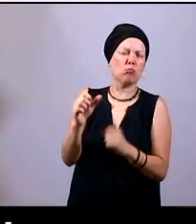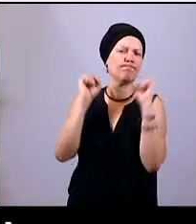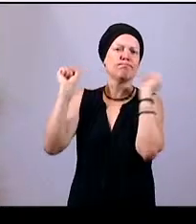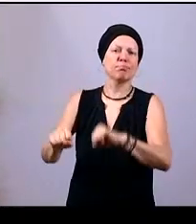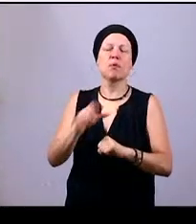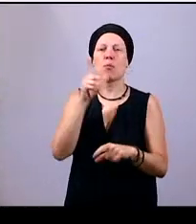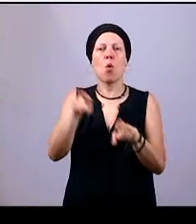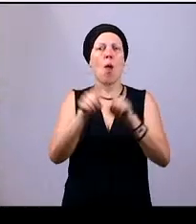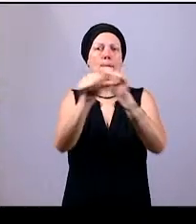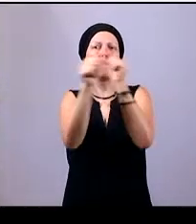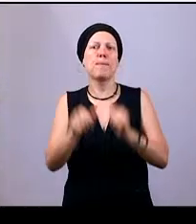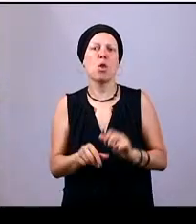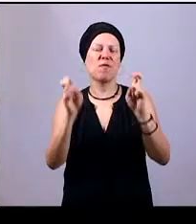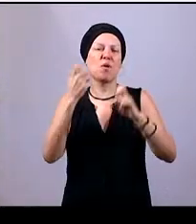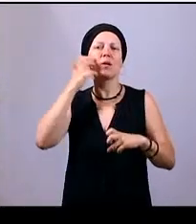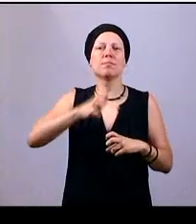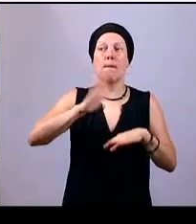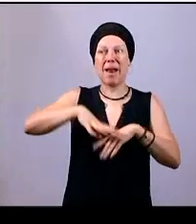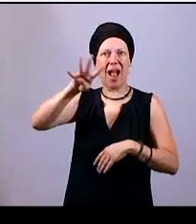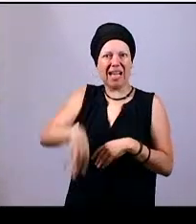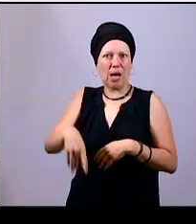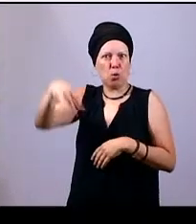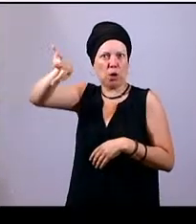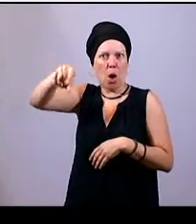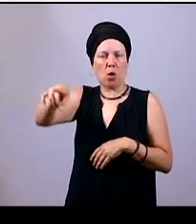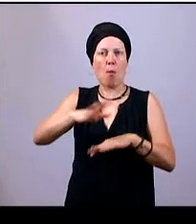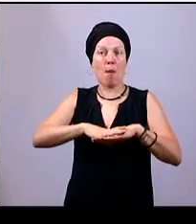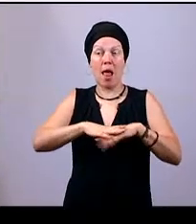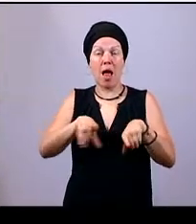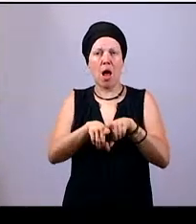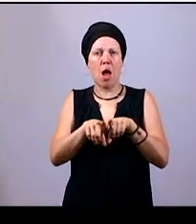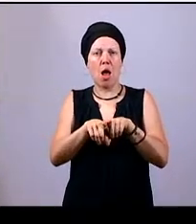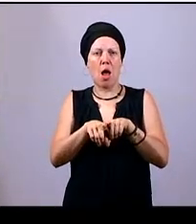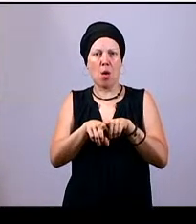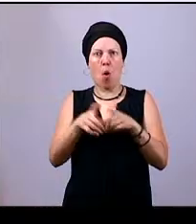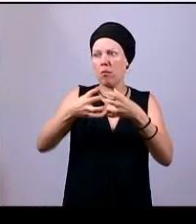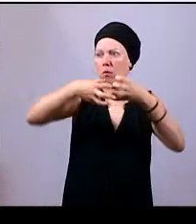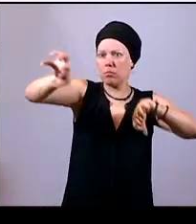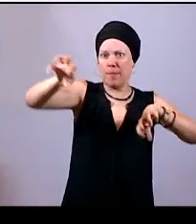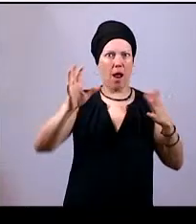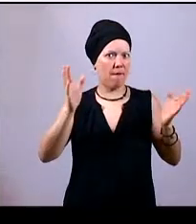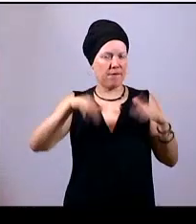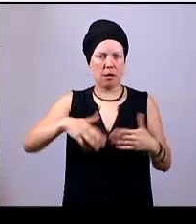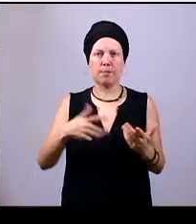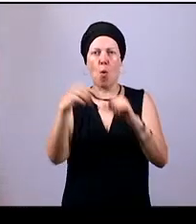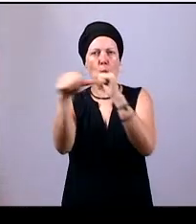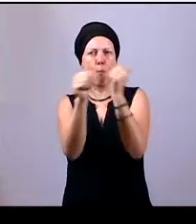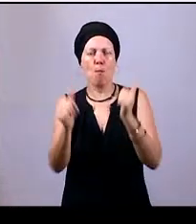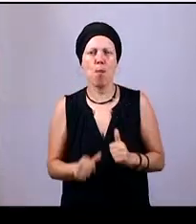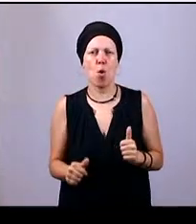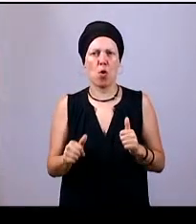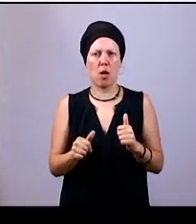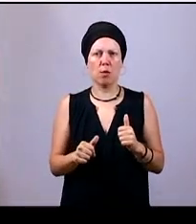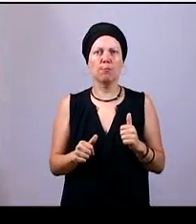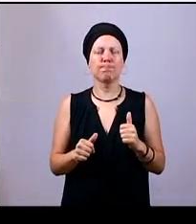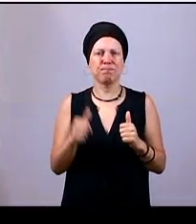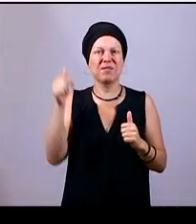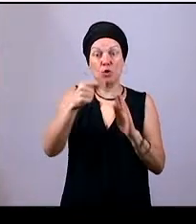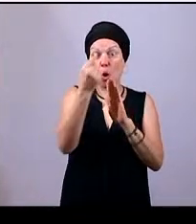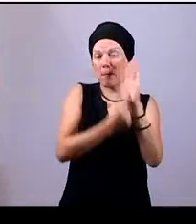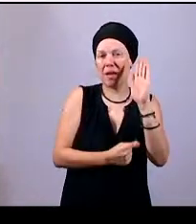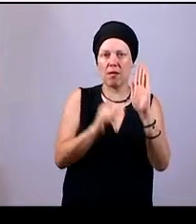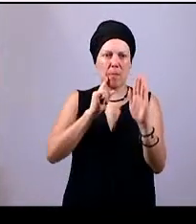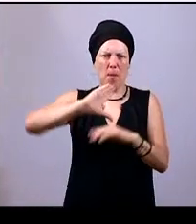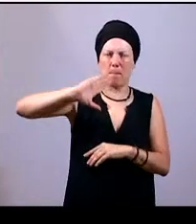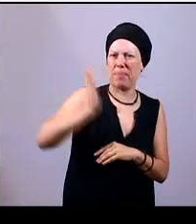de financiación singular para Cataluña, para ese cupo separatista, un modelo que quiebra estos principios y que